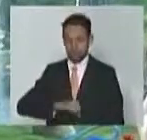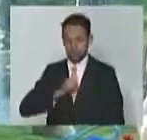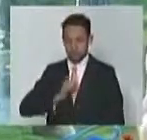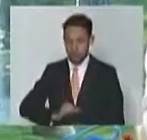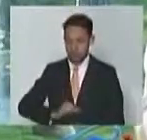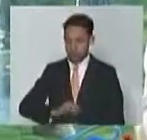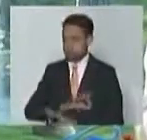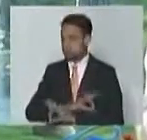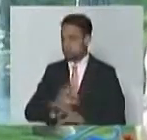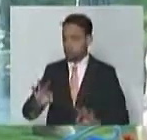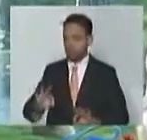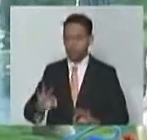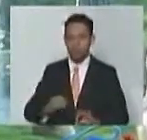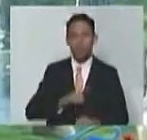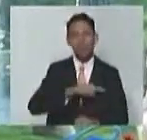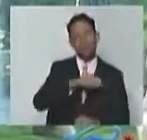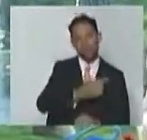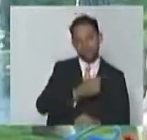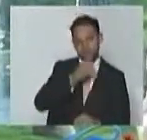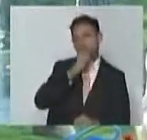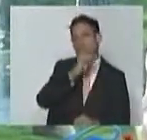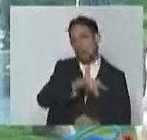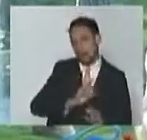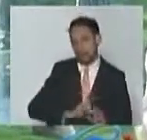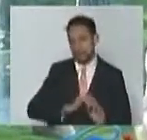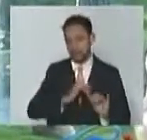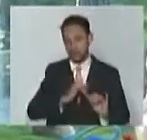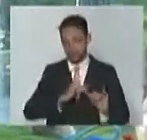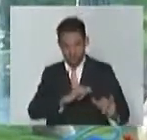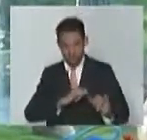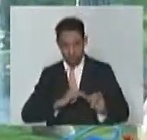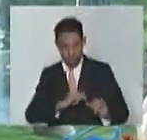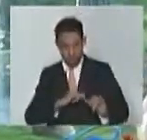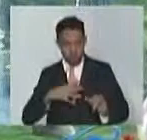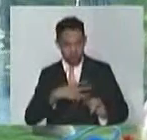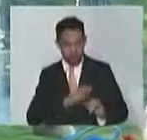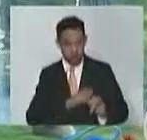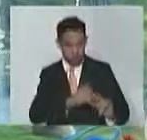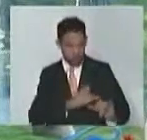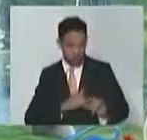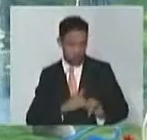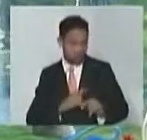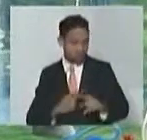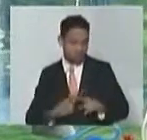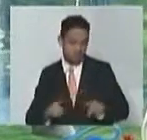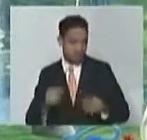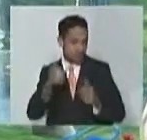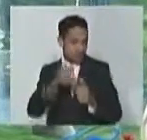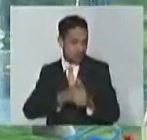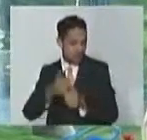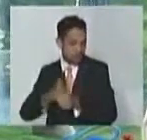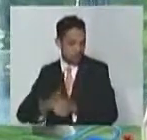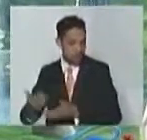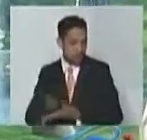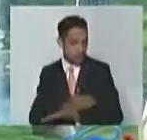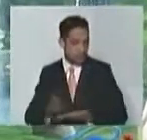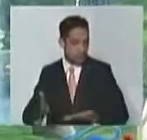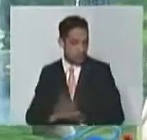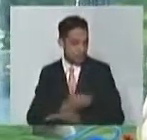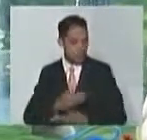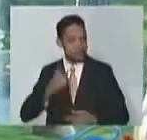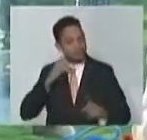Infortunadamente el hecho que a alguna persona le haya ido mal en una cirugía no significa que a todo el mundo le va a ir mal, y viceversa.